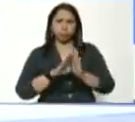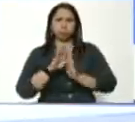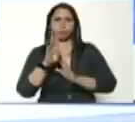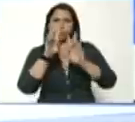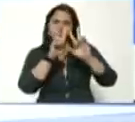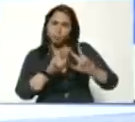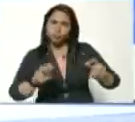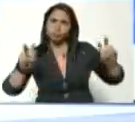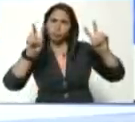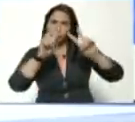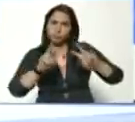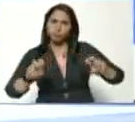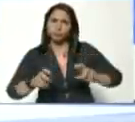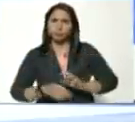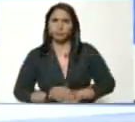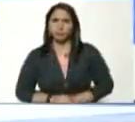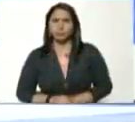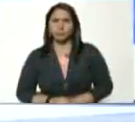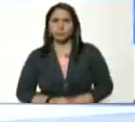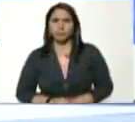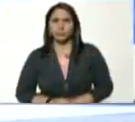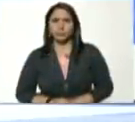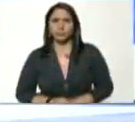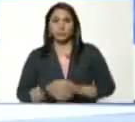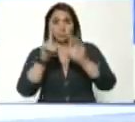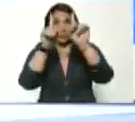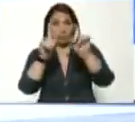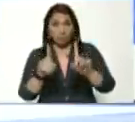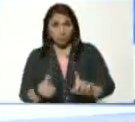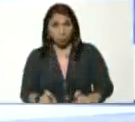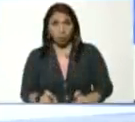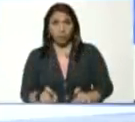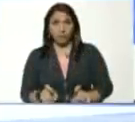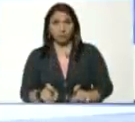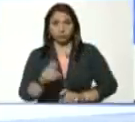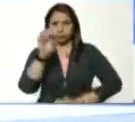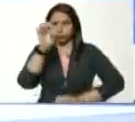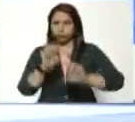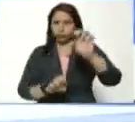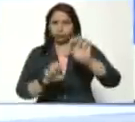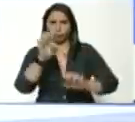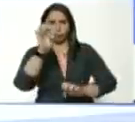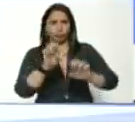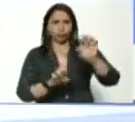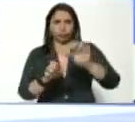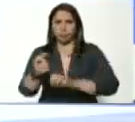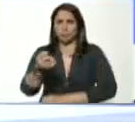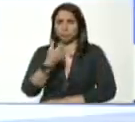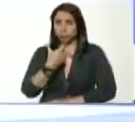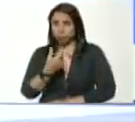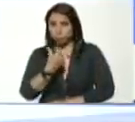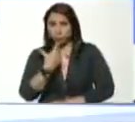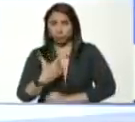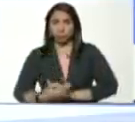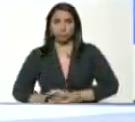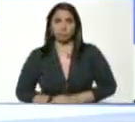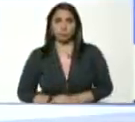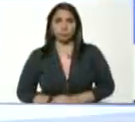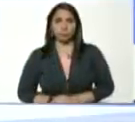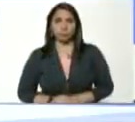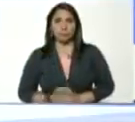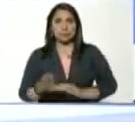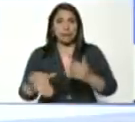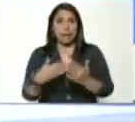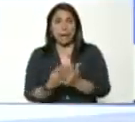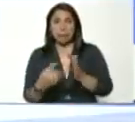pesquisas, en las pruebas diagnósticas, en los tratamientos, hasta el punto que